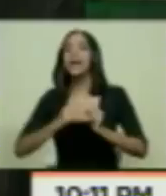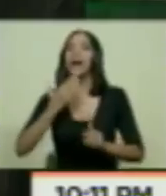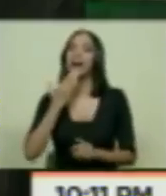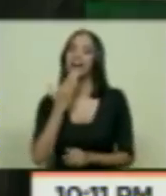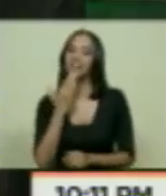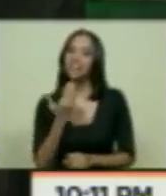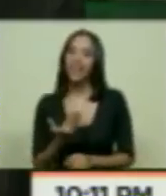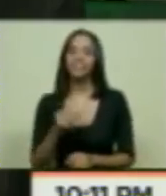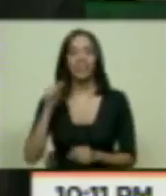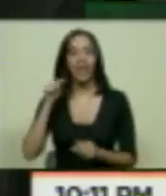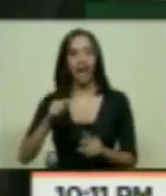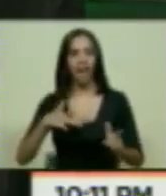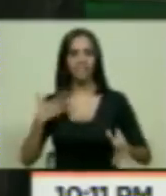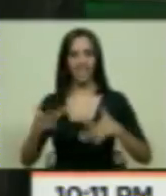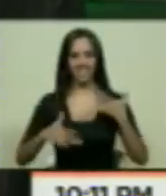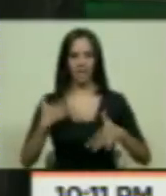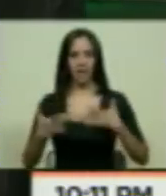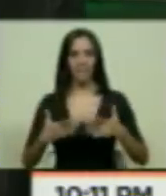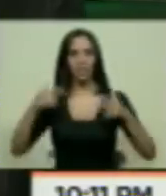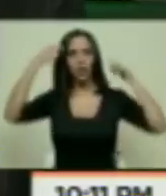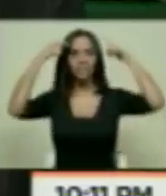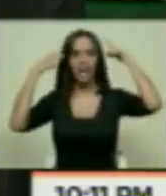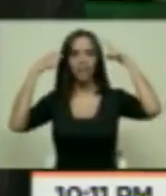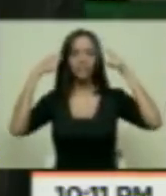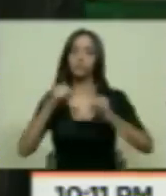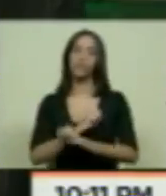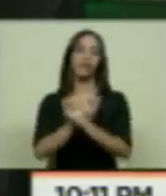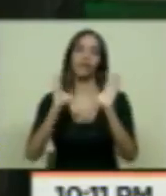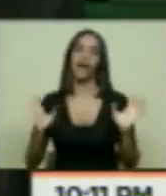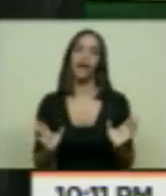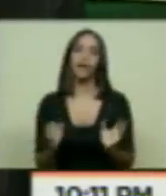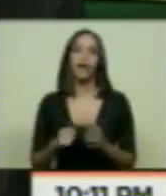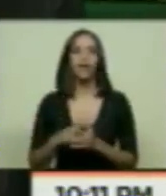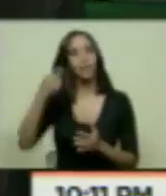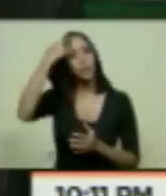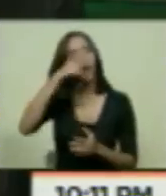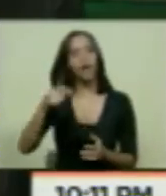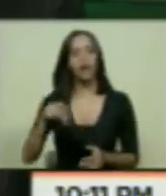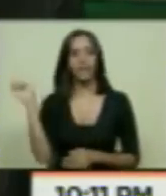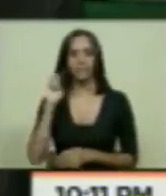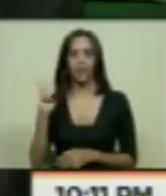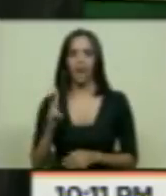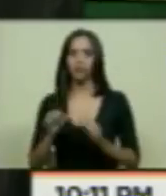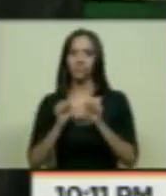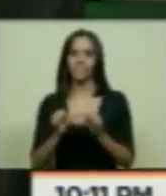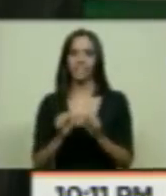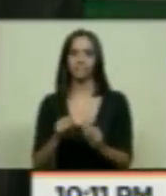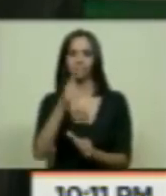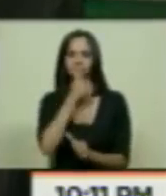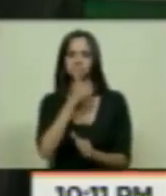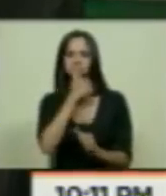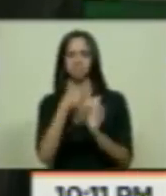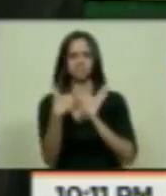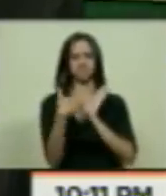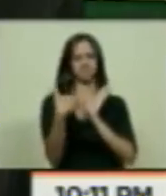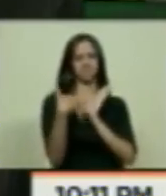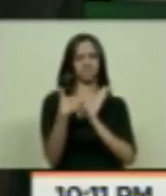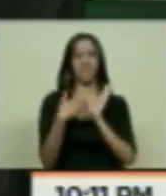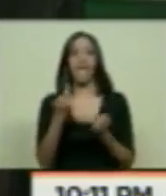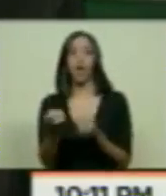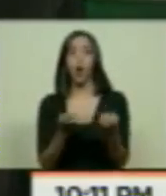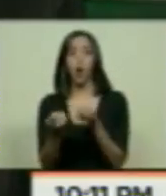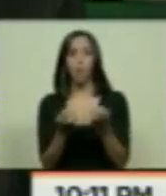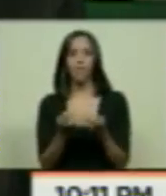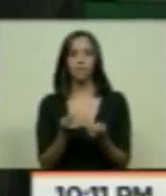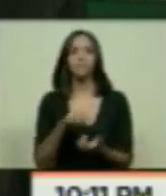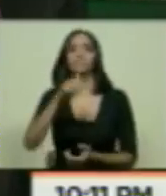ese sentimiento de Hugo Chávez, pues obviamente el pueblo venezolano sigue resistiendo los embates de una guerra económica, sigue